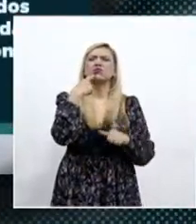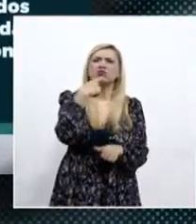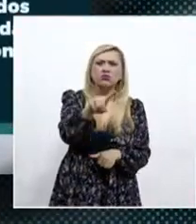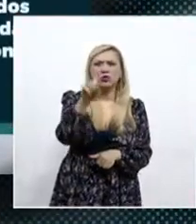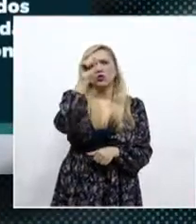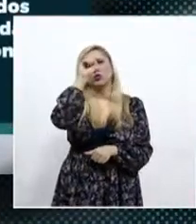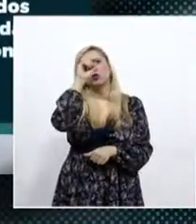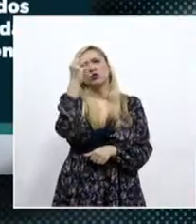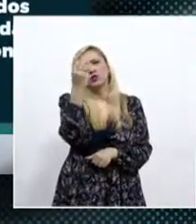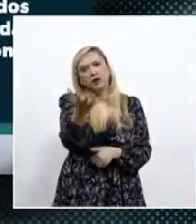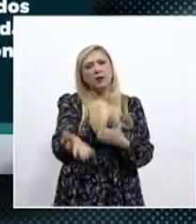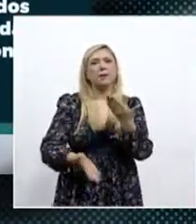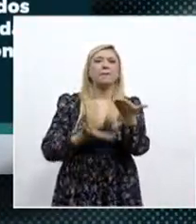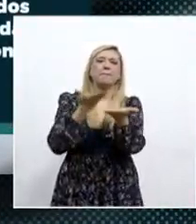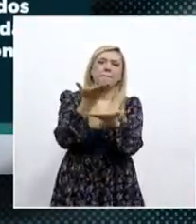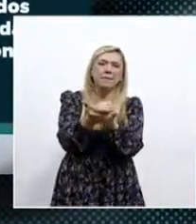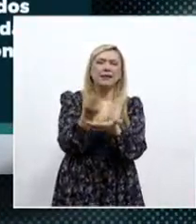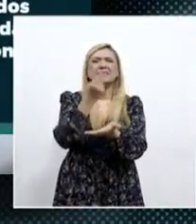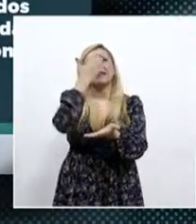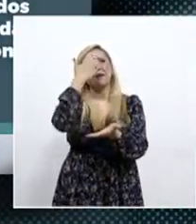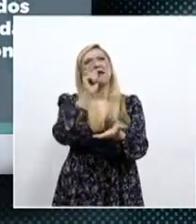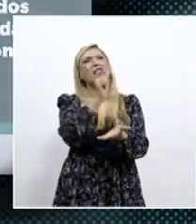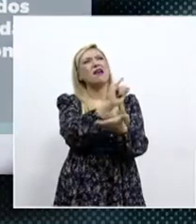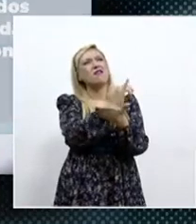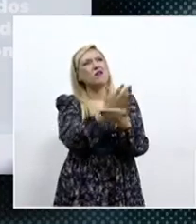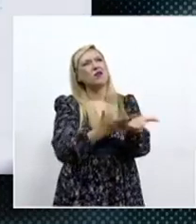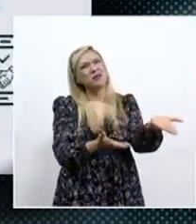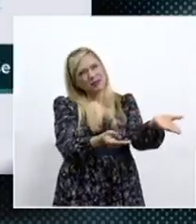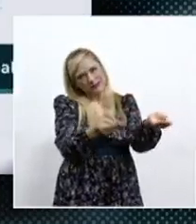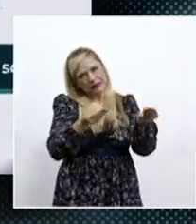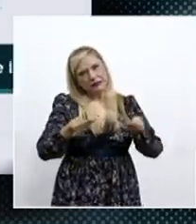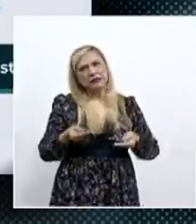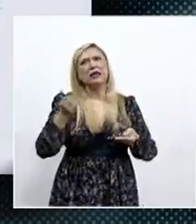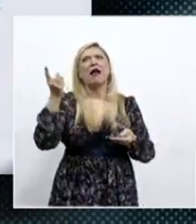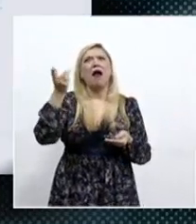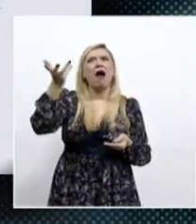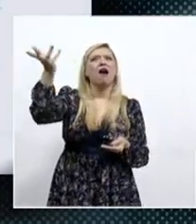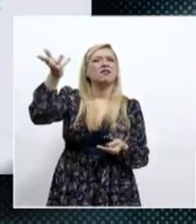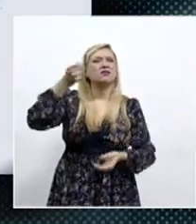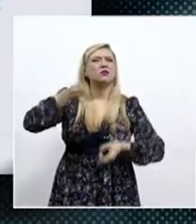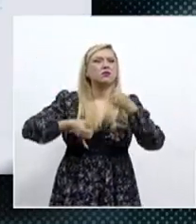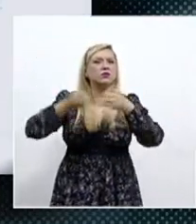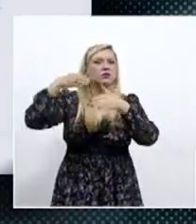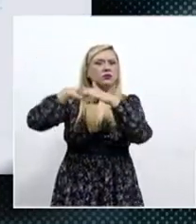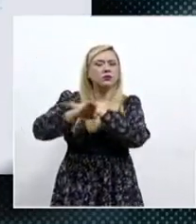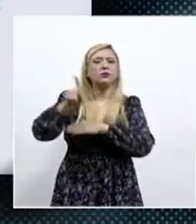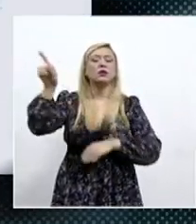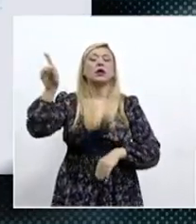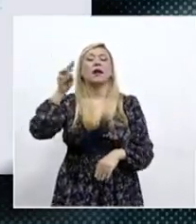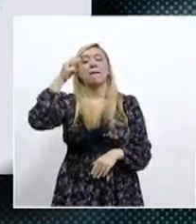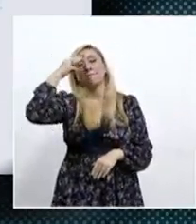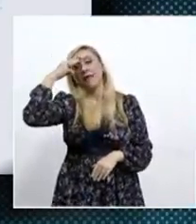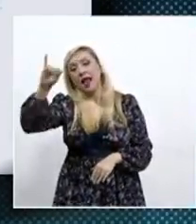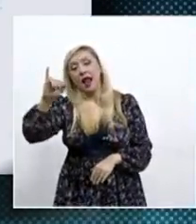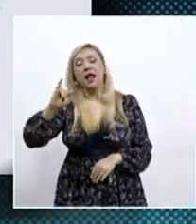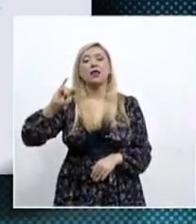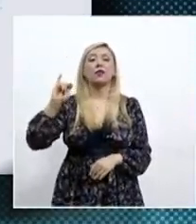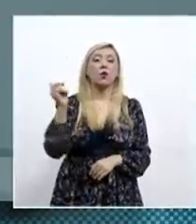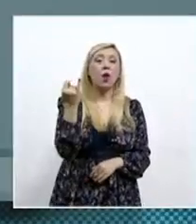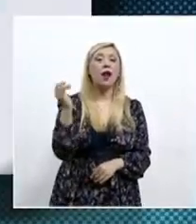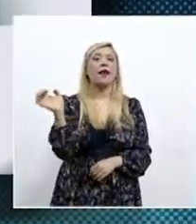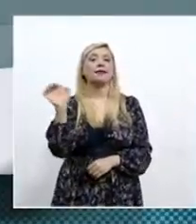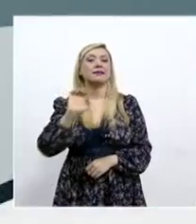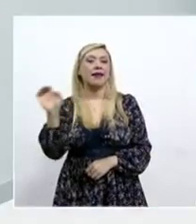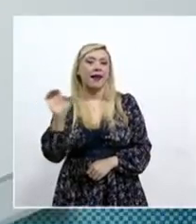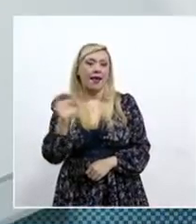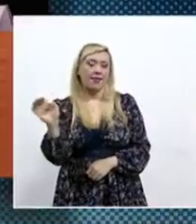trabajamos en este tribunal. El tribunal hoy es una institución sólida, independiente e imparcial